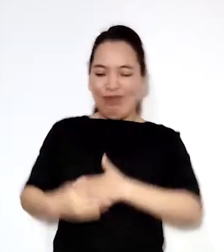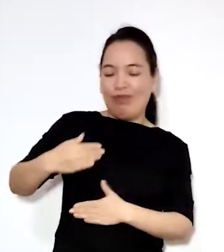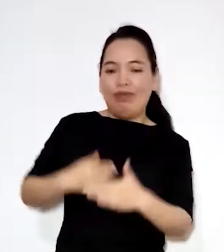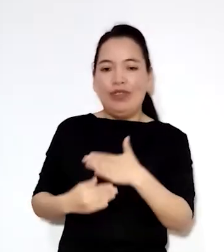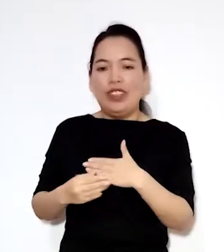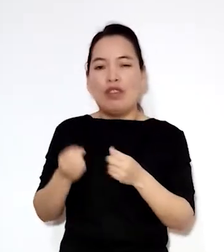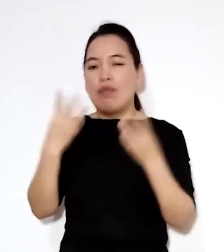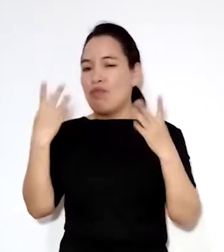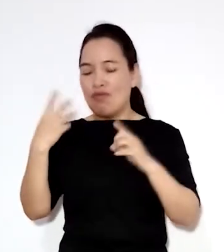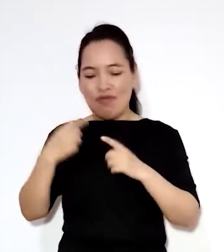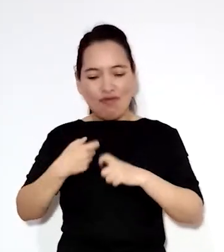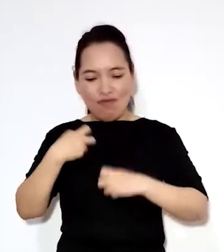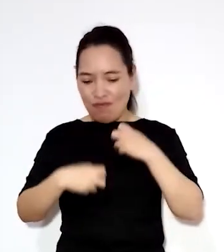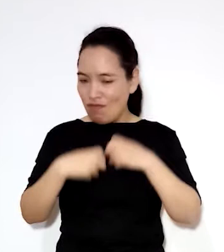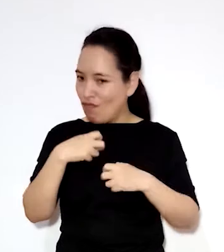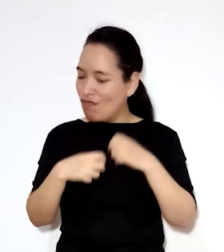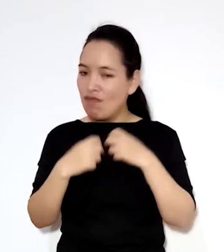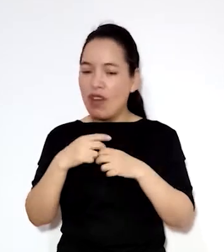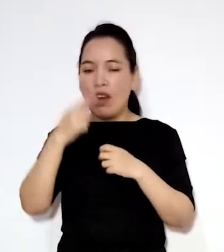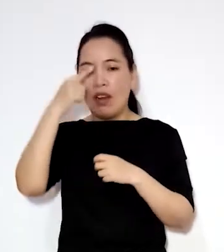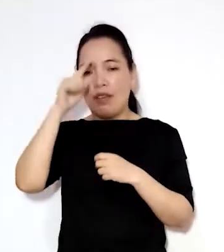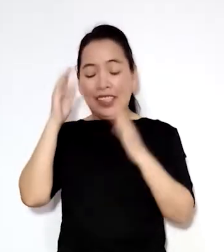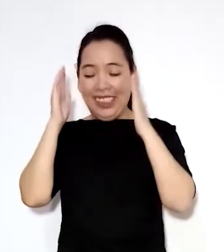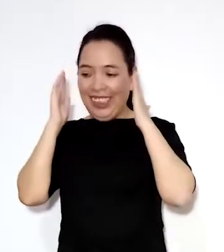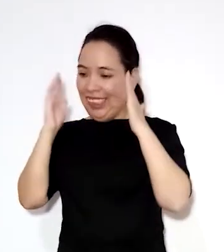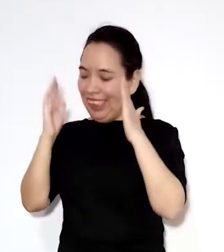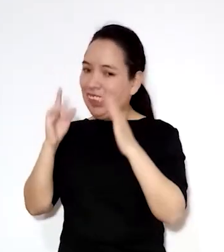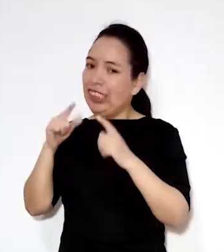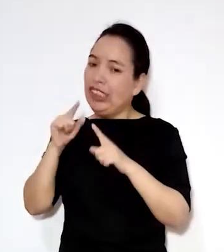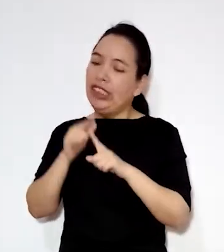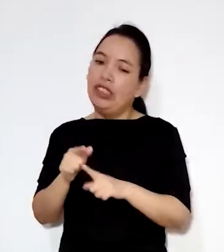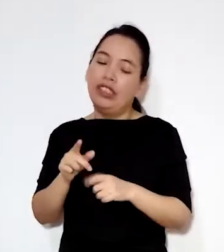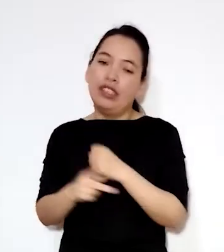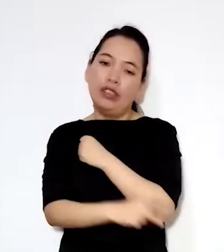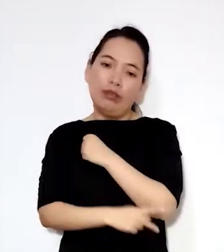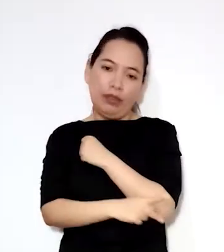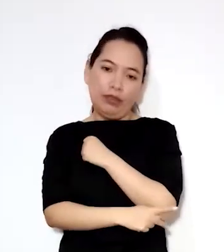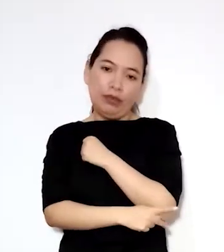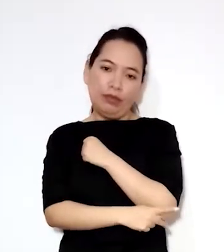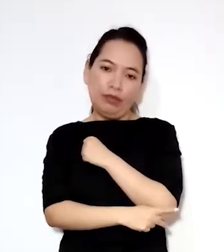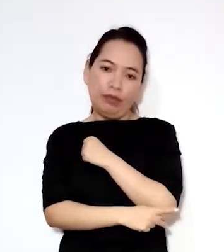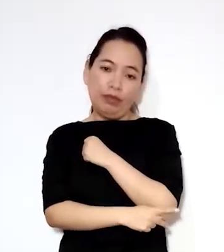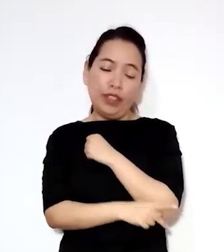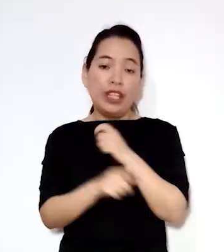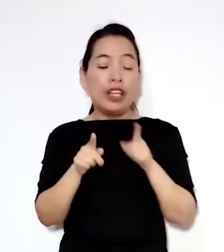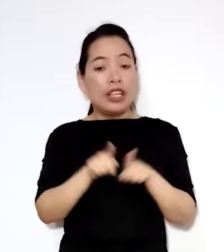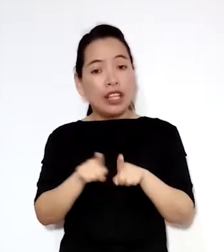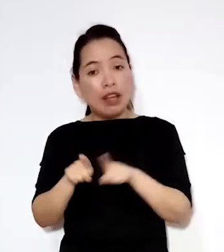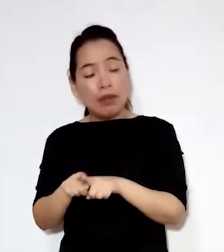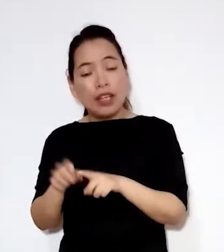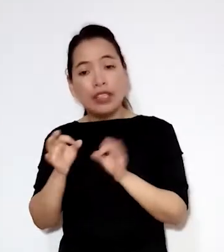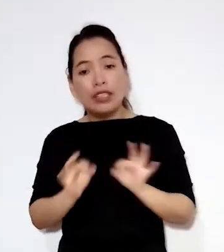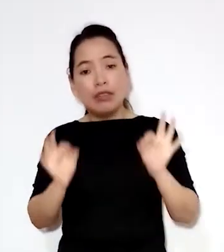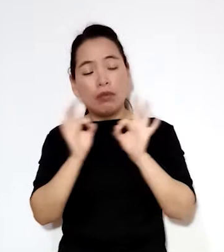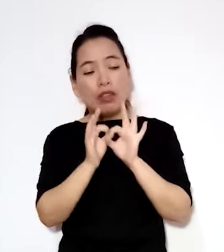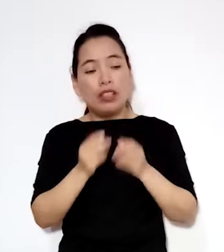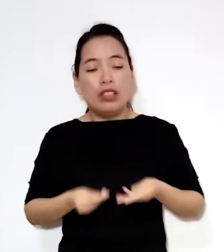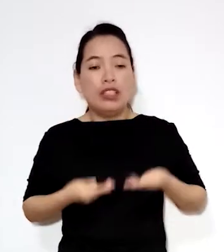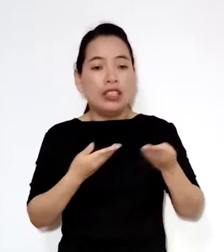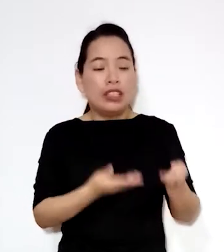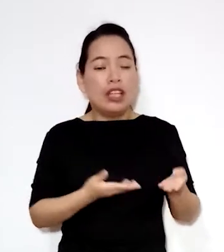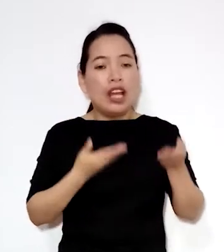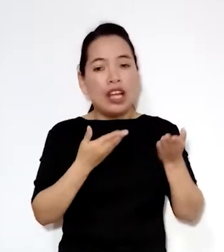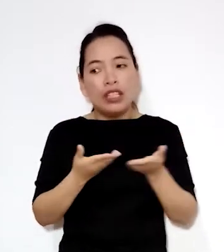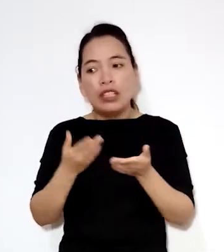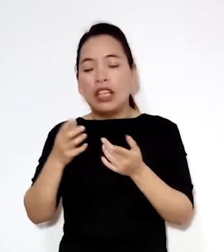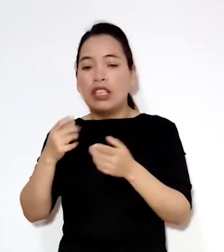Entonces, mucha atención para estos países. Y hay una insuficiencia en la oferta regular,